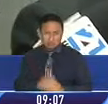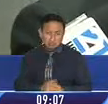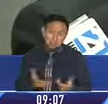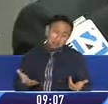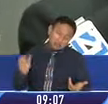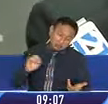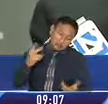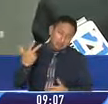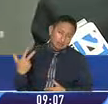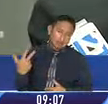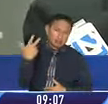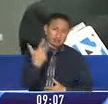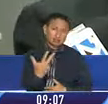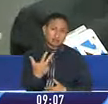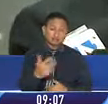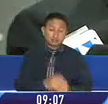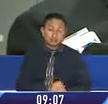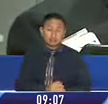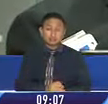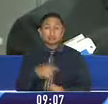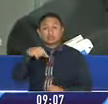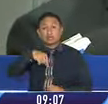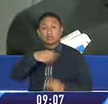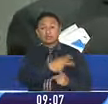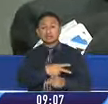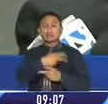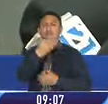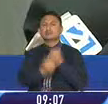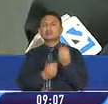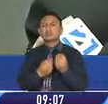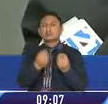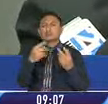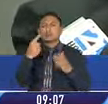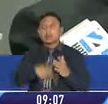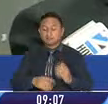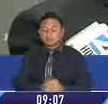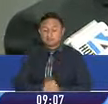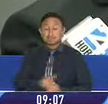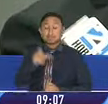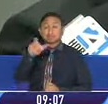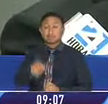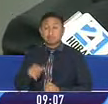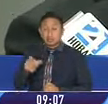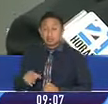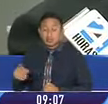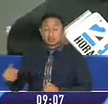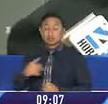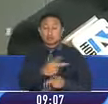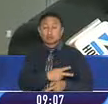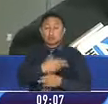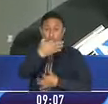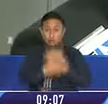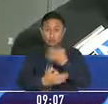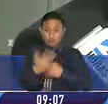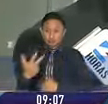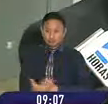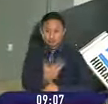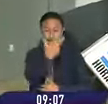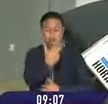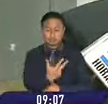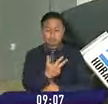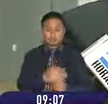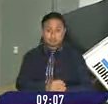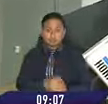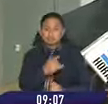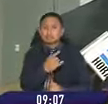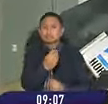presentar una terna. ¿Cuál es el interés del pleno de la Corte? Las personas que vayan a presidir el Consejo de la Judicatura, ¿qué posición